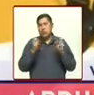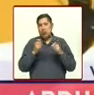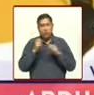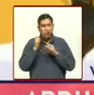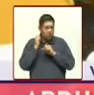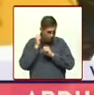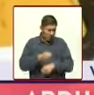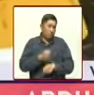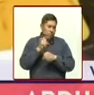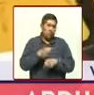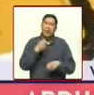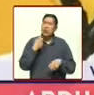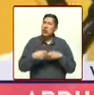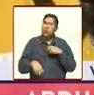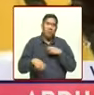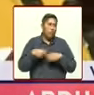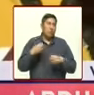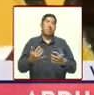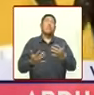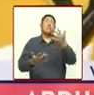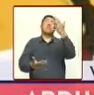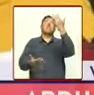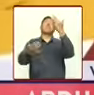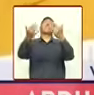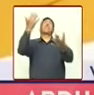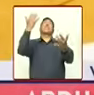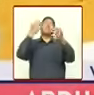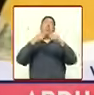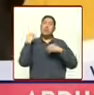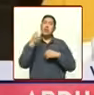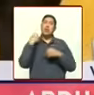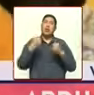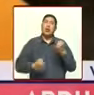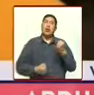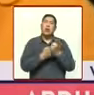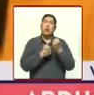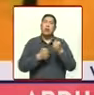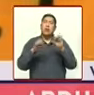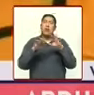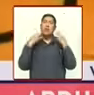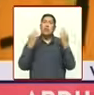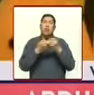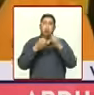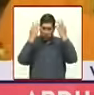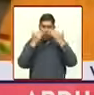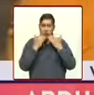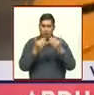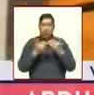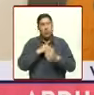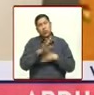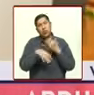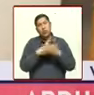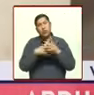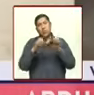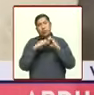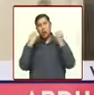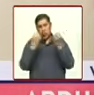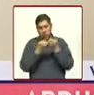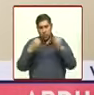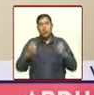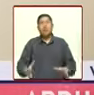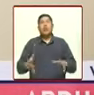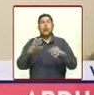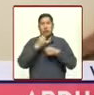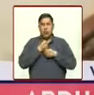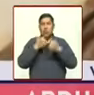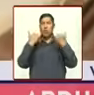más complicado que uno puede estar, ¿no? Pero siempre con el apoyo de la familia. Muy bien, muchísimas gracias. muchísimas gracias. Y todo el equipo que ellos están